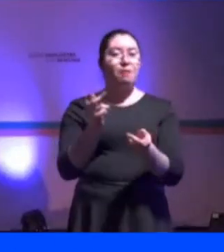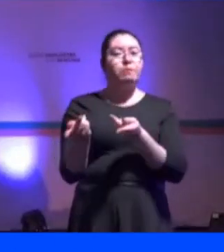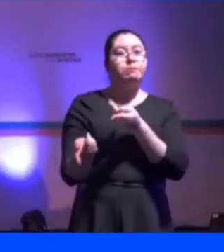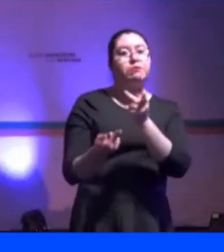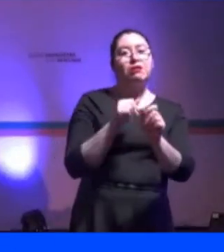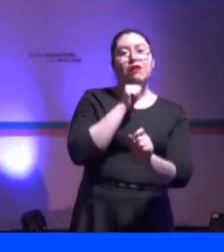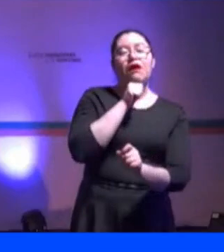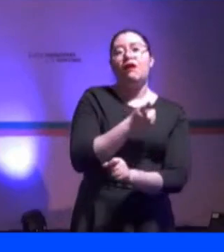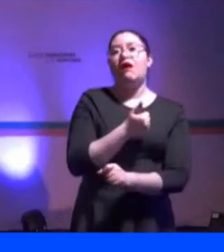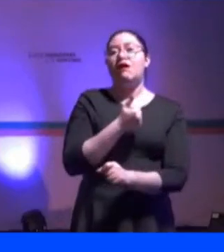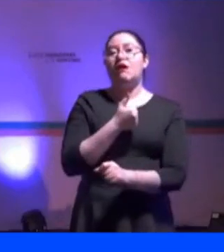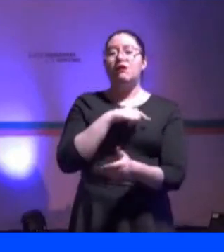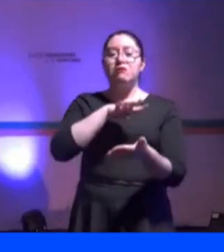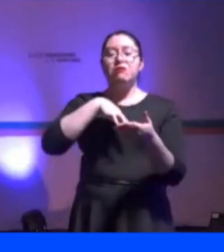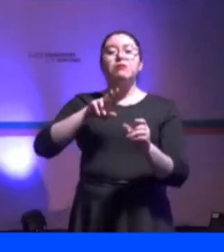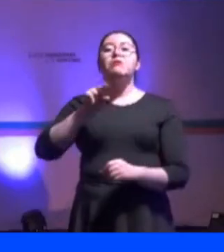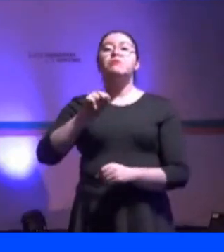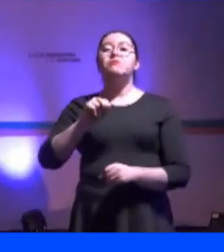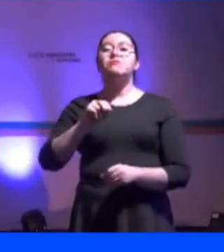lee?